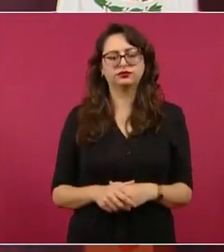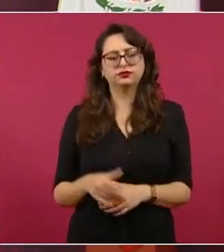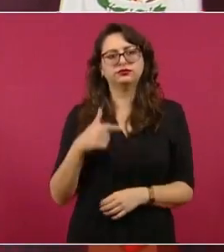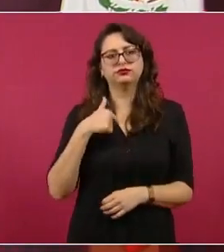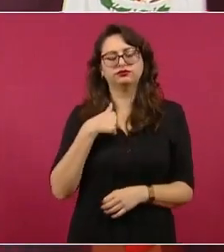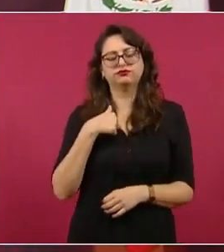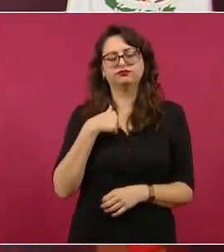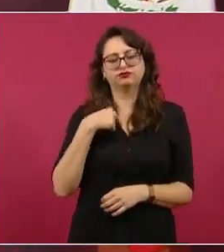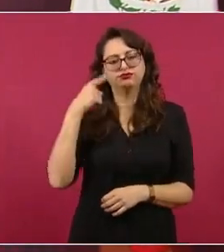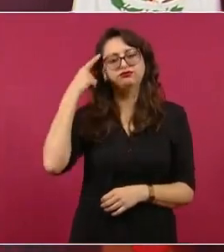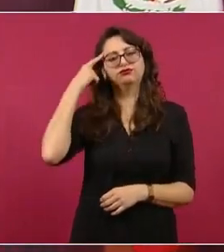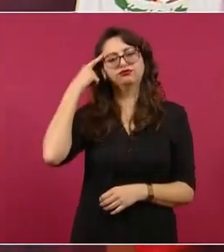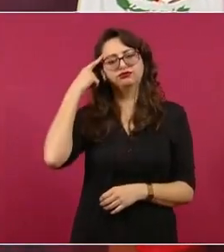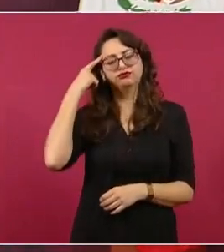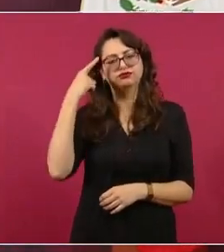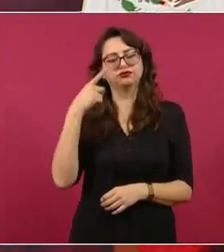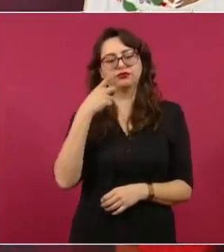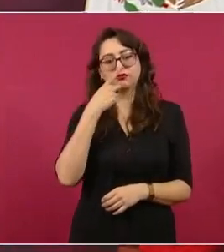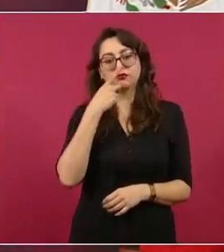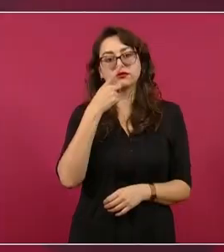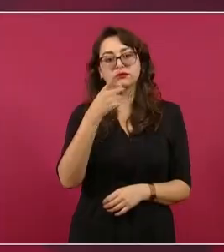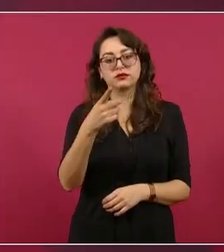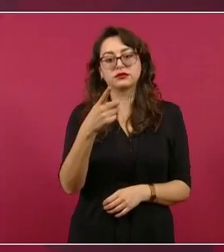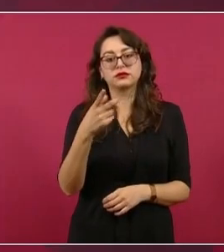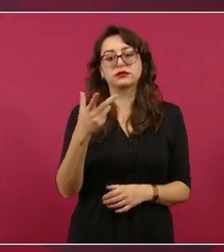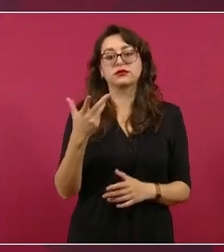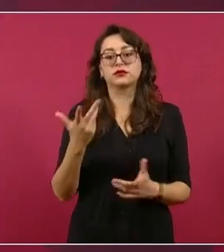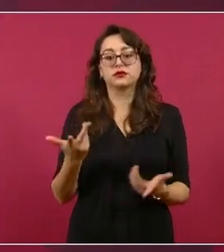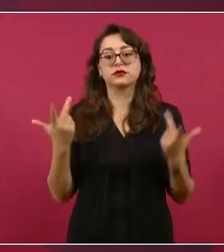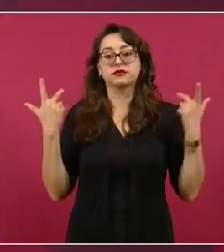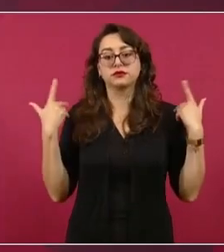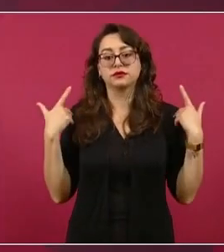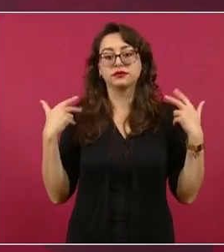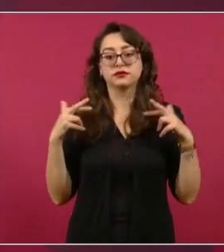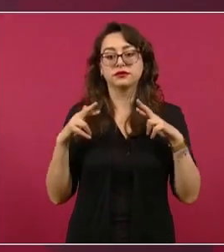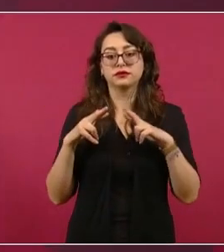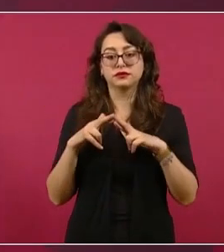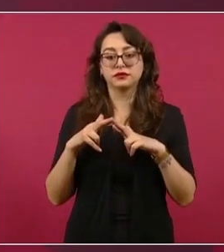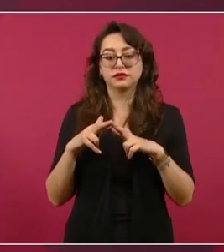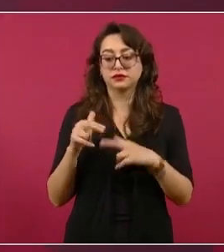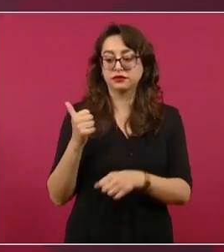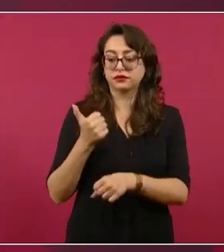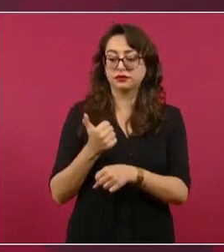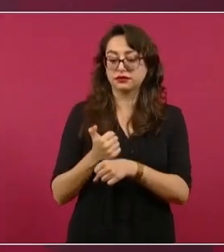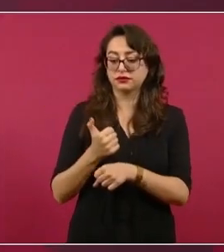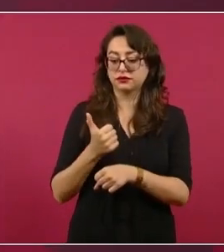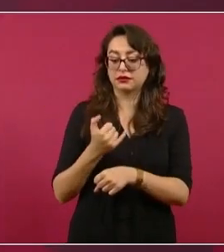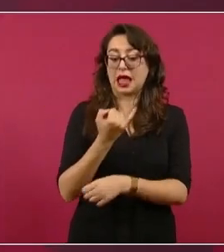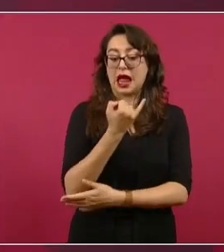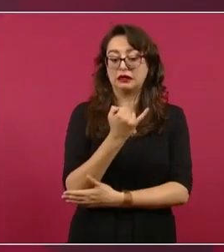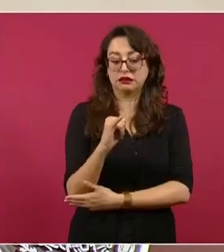sostengo que para ningún maestro de educación básica